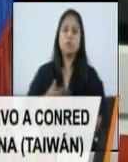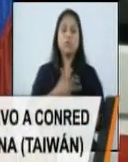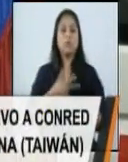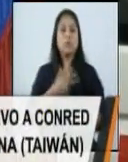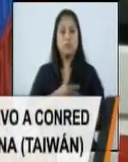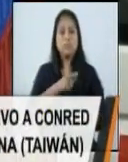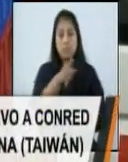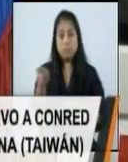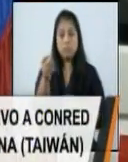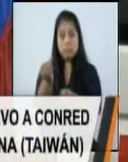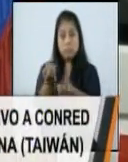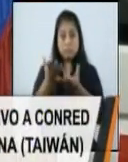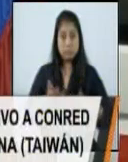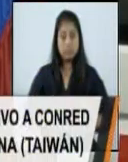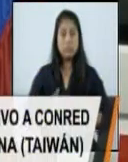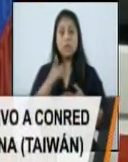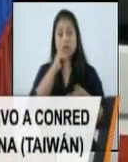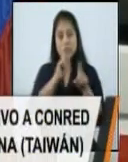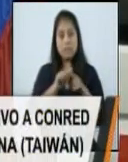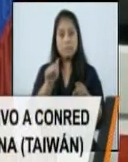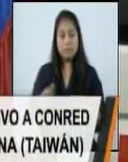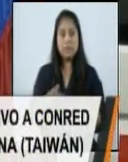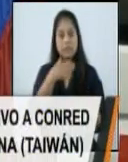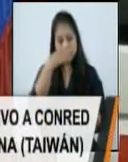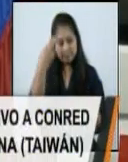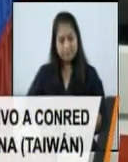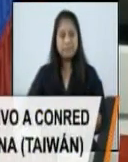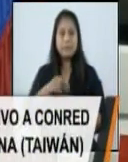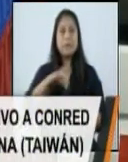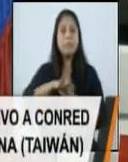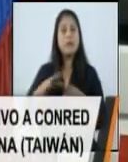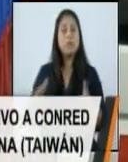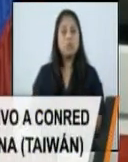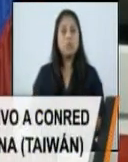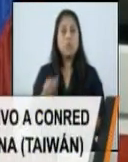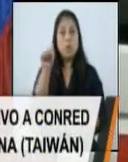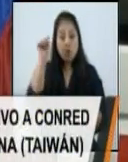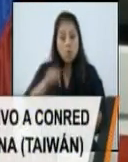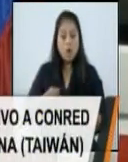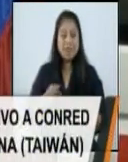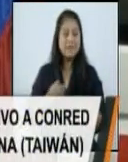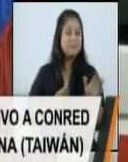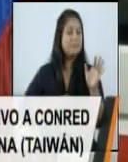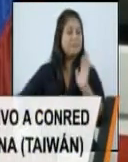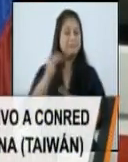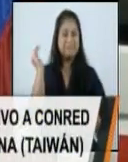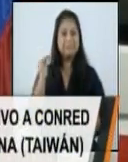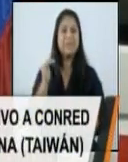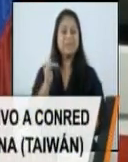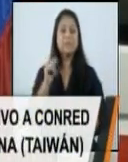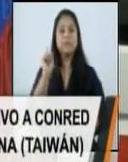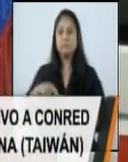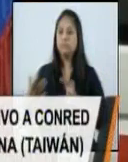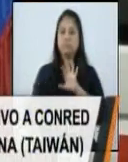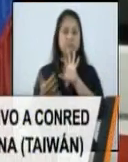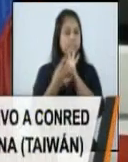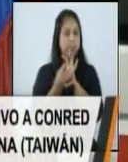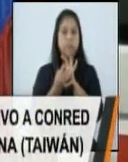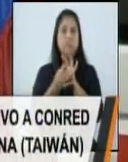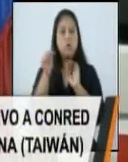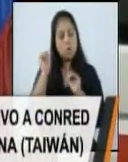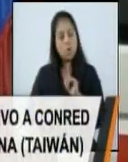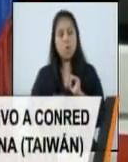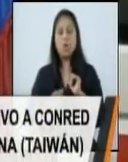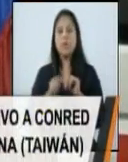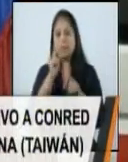por lo que ustedes hacen, y tengan la certeza, señor embajador, que hoy más que nunca estamos aliados, hoy más que